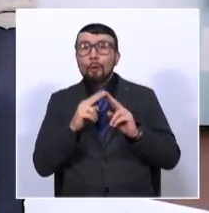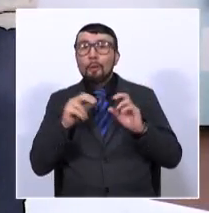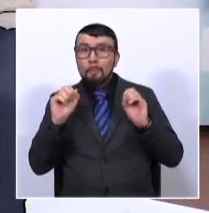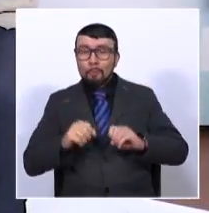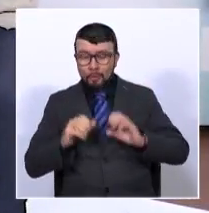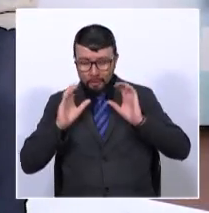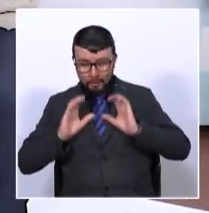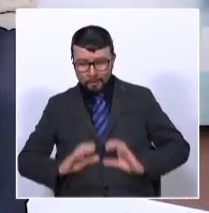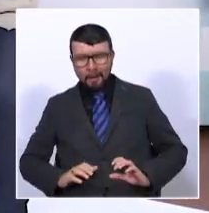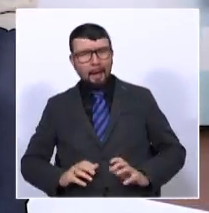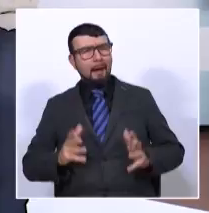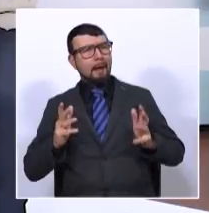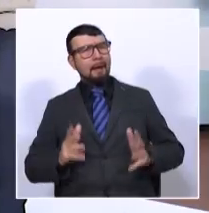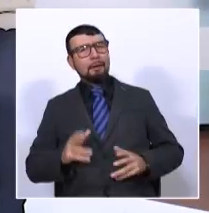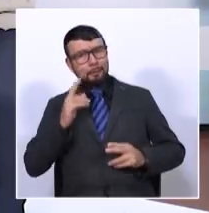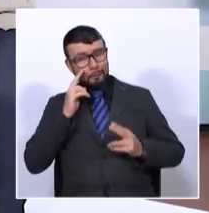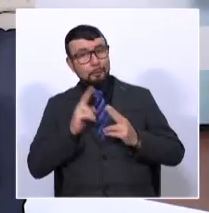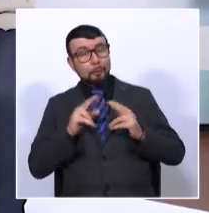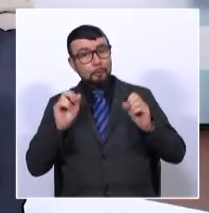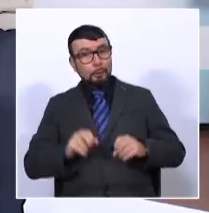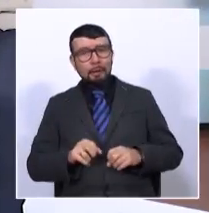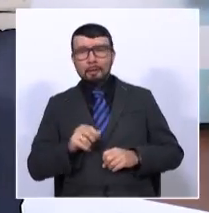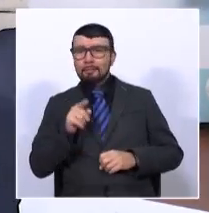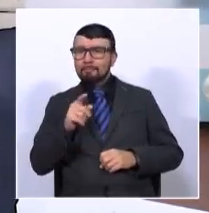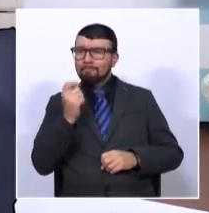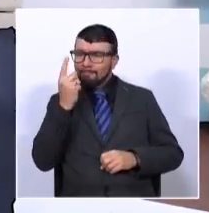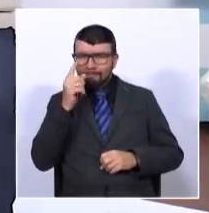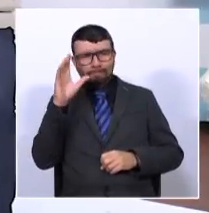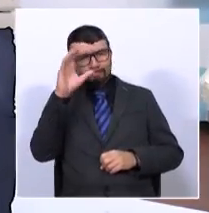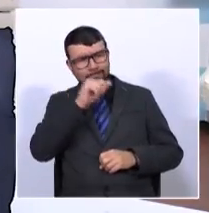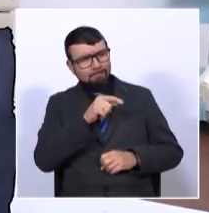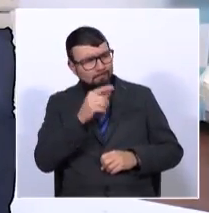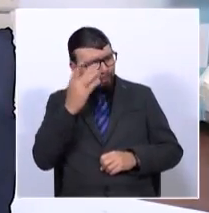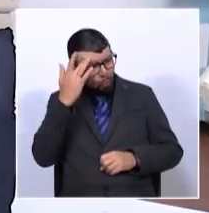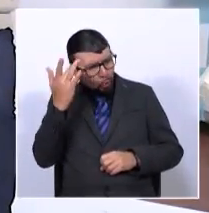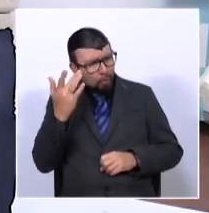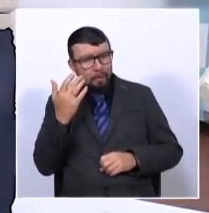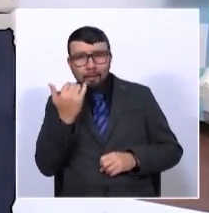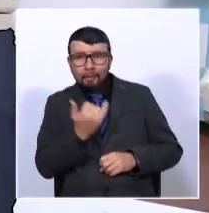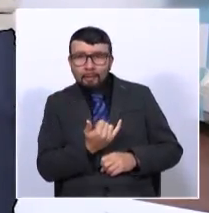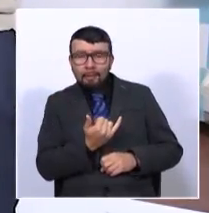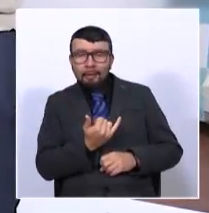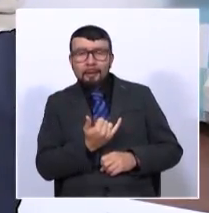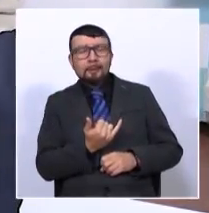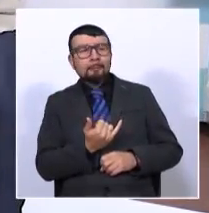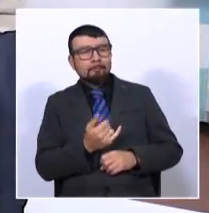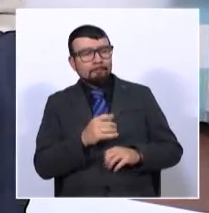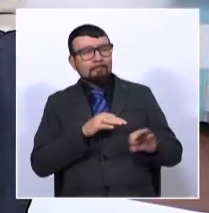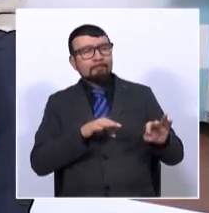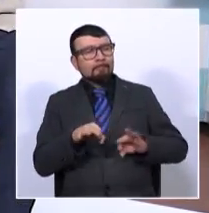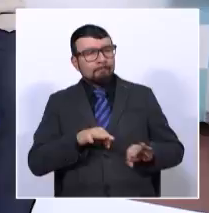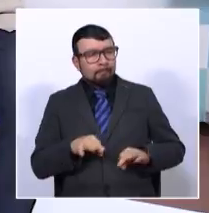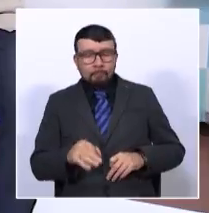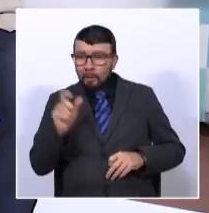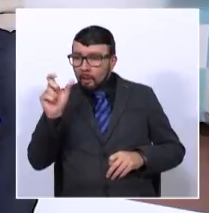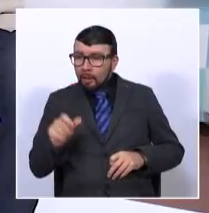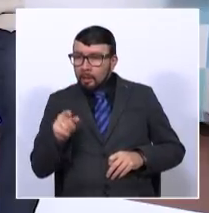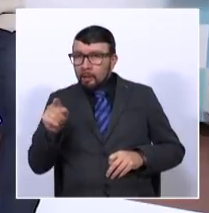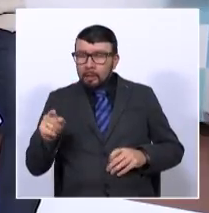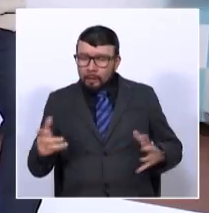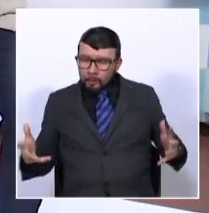cuerpo humano, que entiendan por qué hay que evaluar el paciente de un contexto